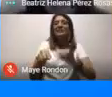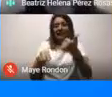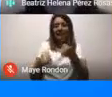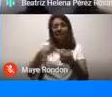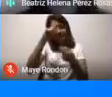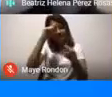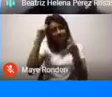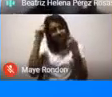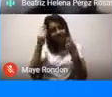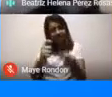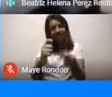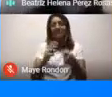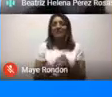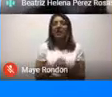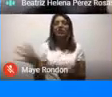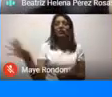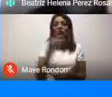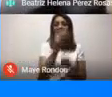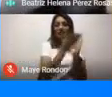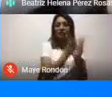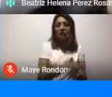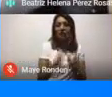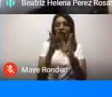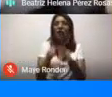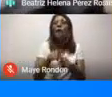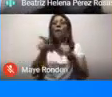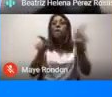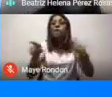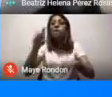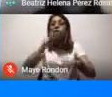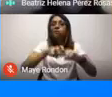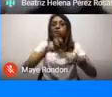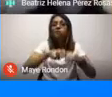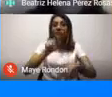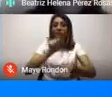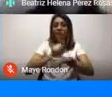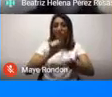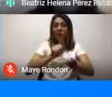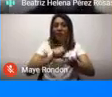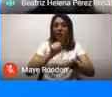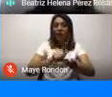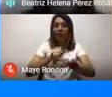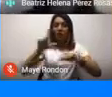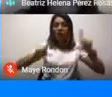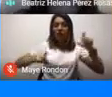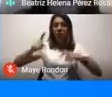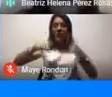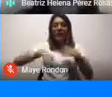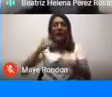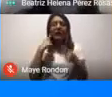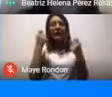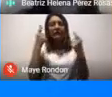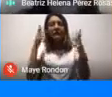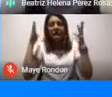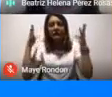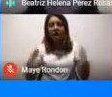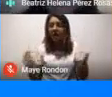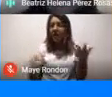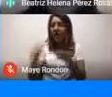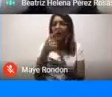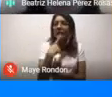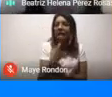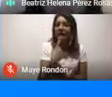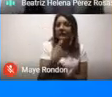sombrero a todos aquellos estudiantes que hoy están sentados en una facultad de turismo, entendiendo todo este universo de complejidades y